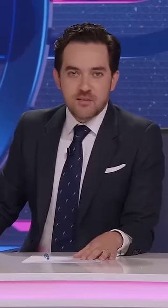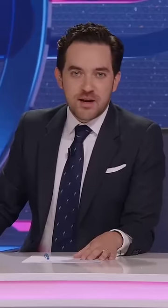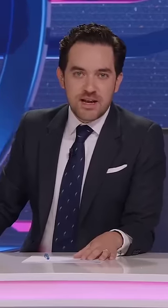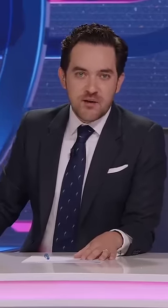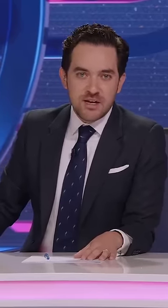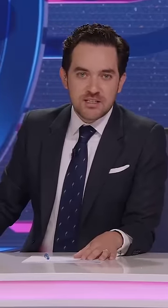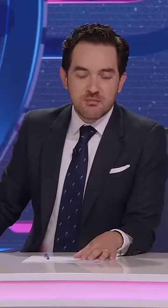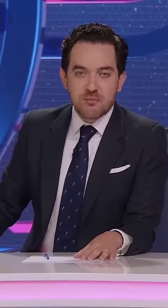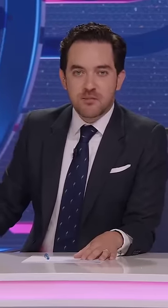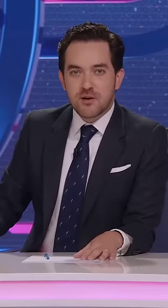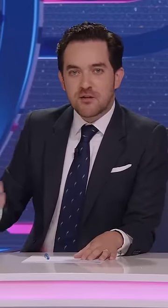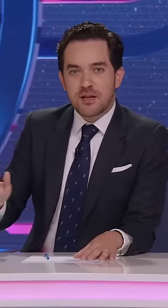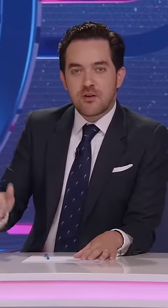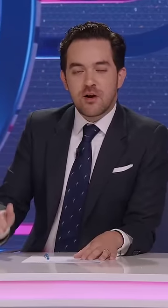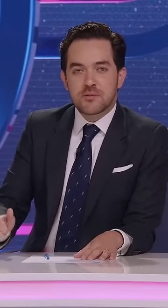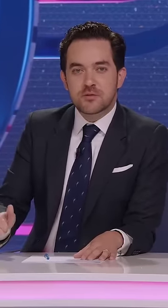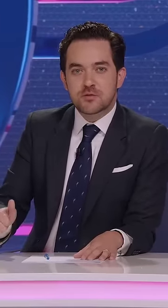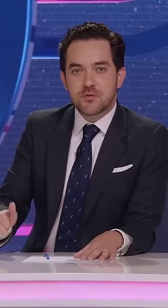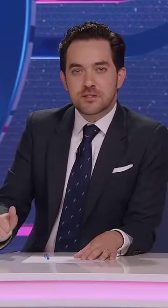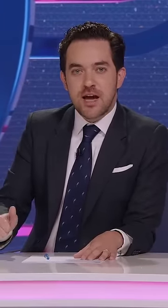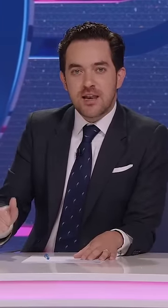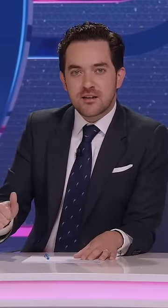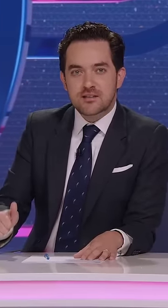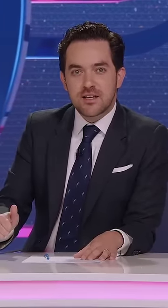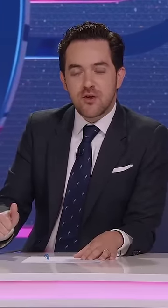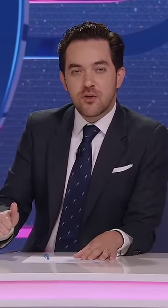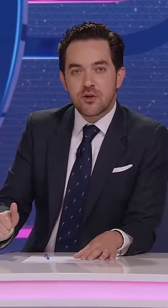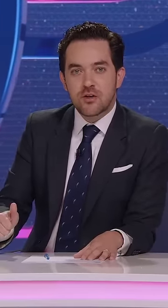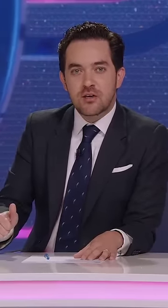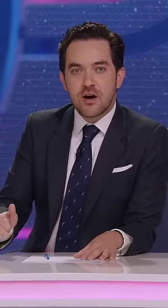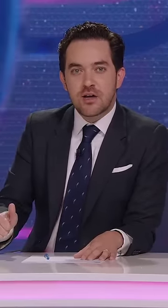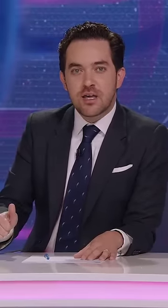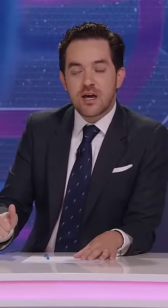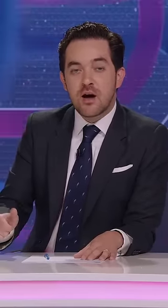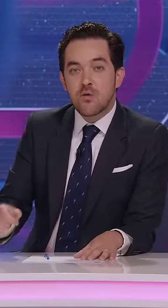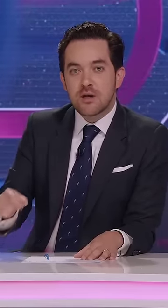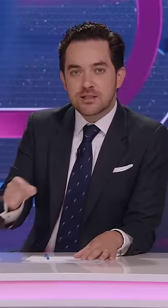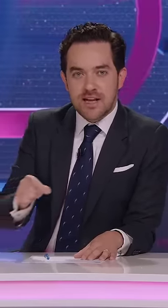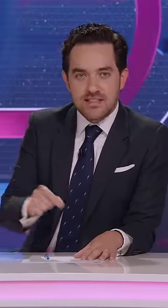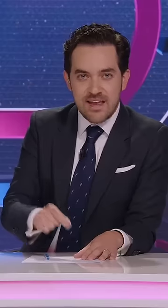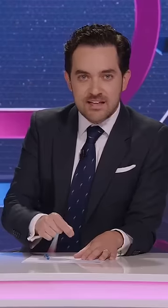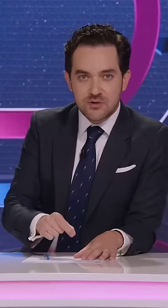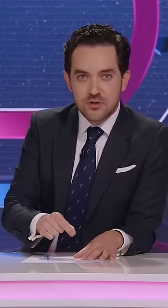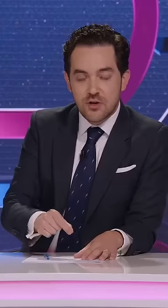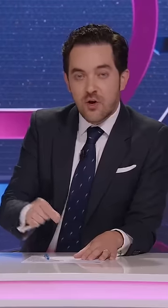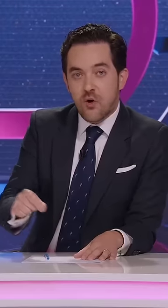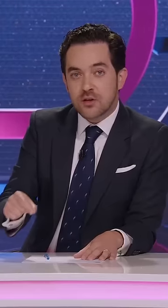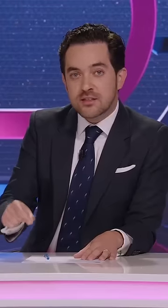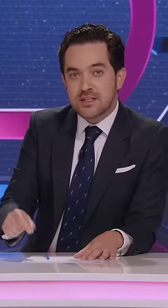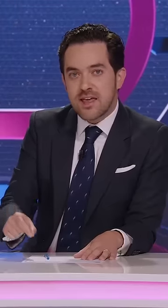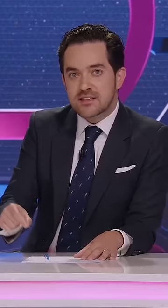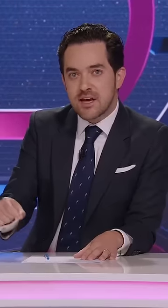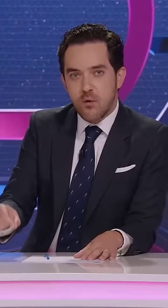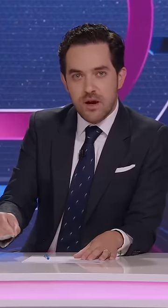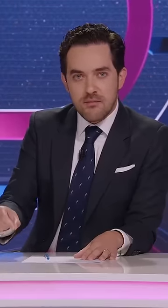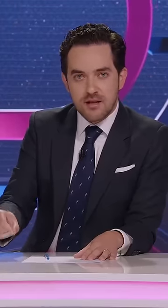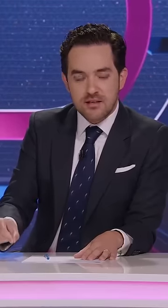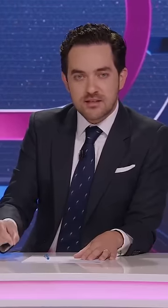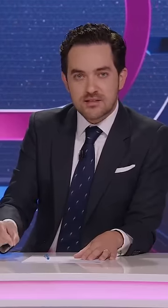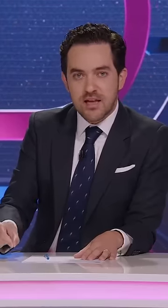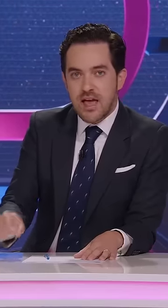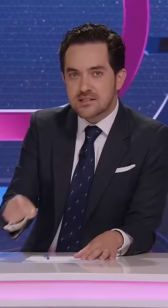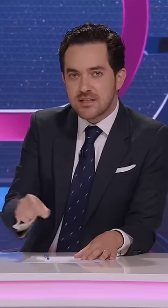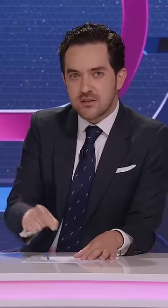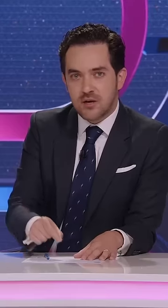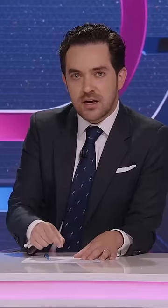qué semanita para Claudia sh primero el colapso de su fiscal Ernestina Godoy y ahora llega un escandalo cortesía de San Juana